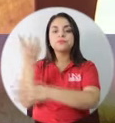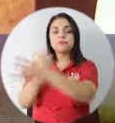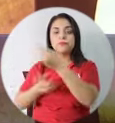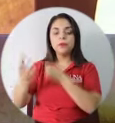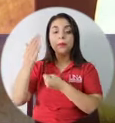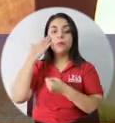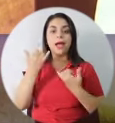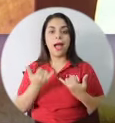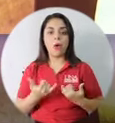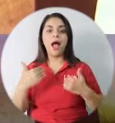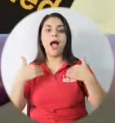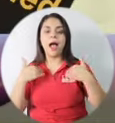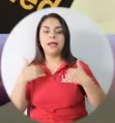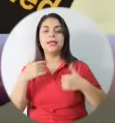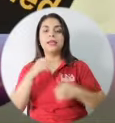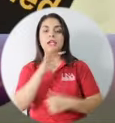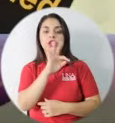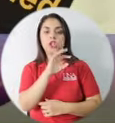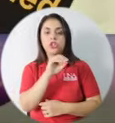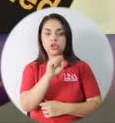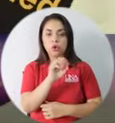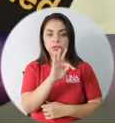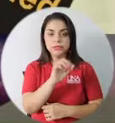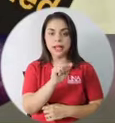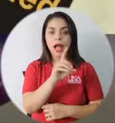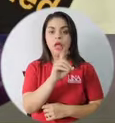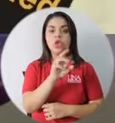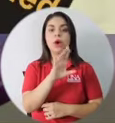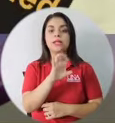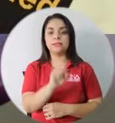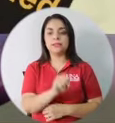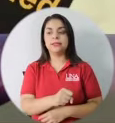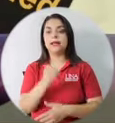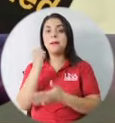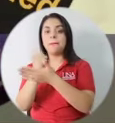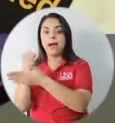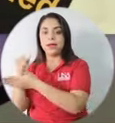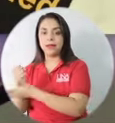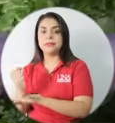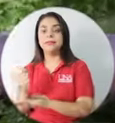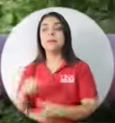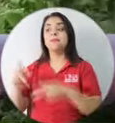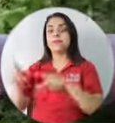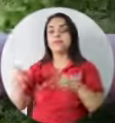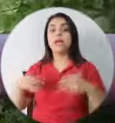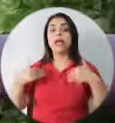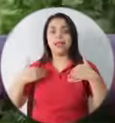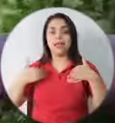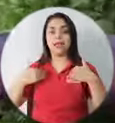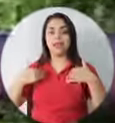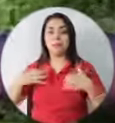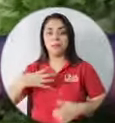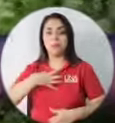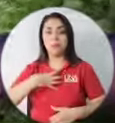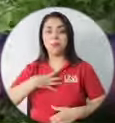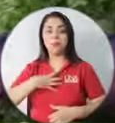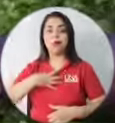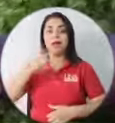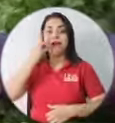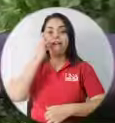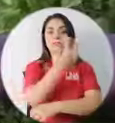encontramos tostadores, nos encontramos marcas de gente que tiene cafetales, ¿verdad? Y que está desarrollando una estrategia en la